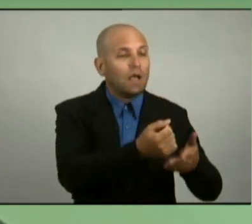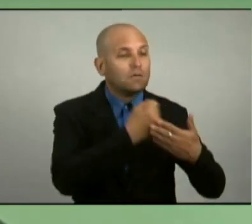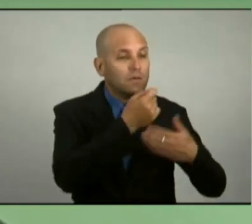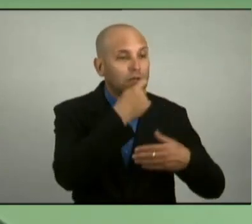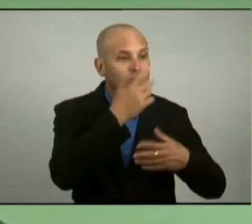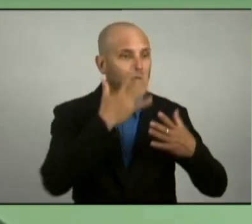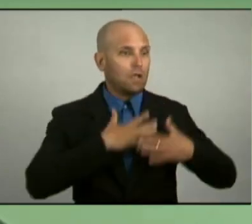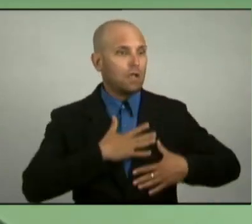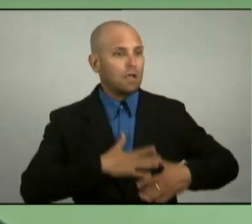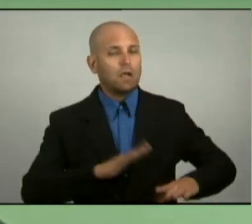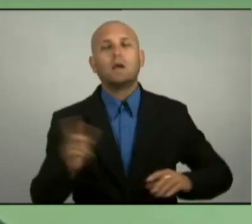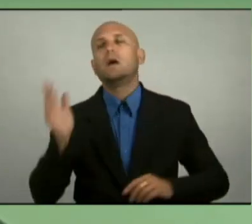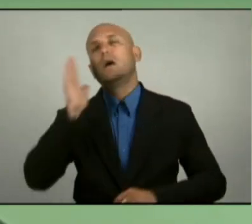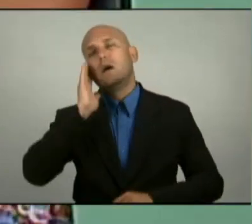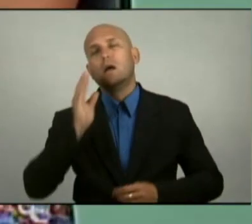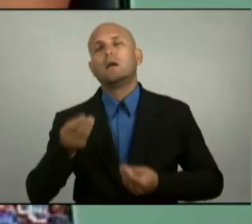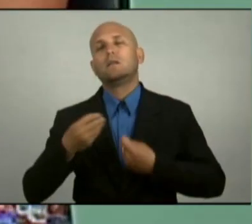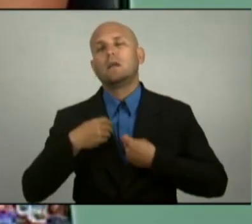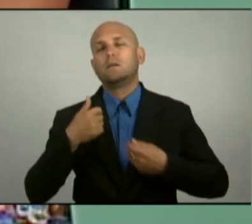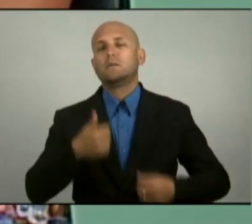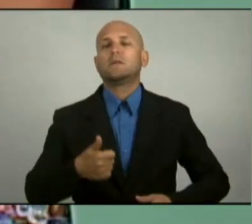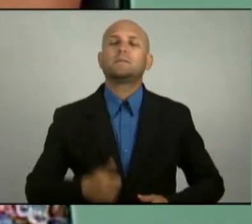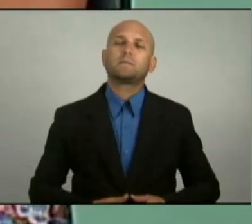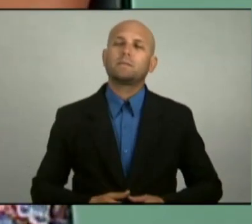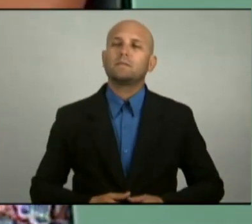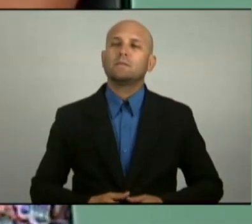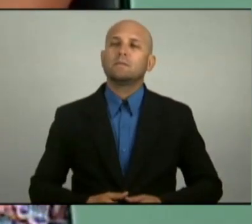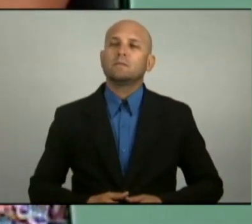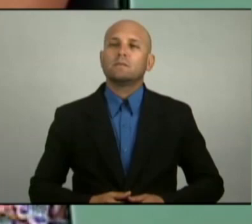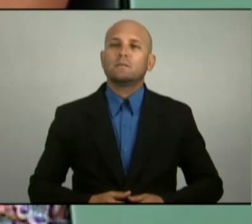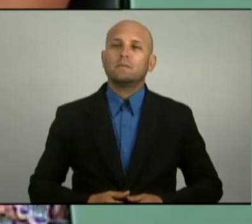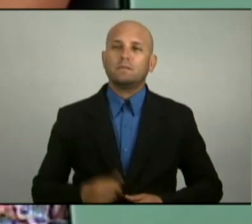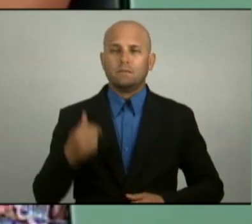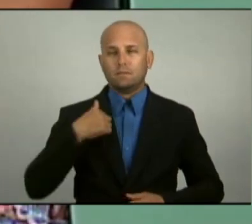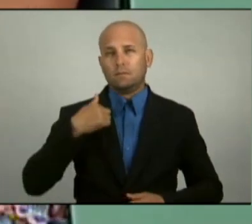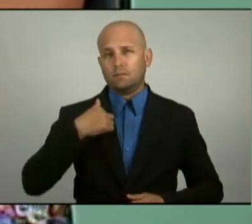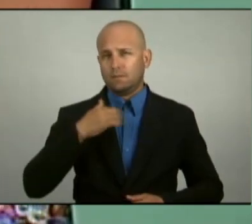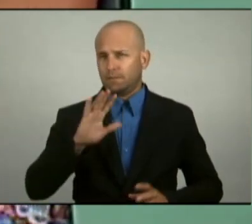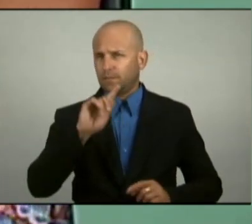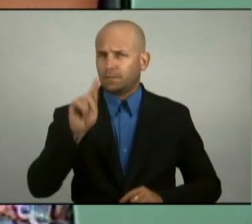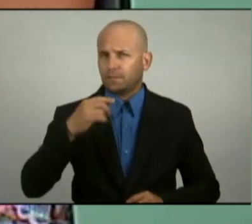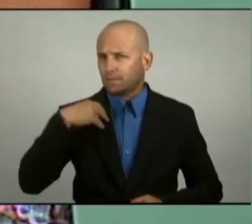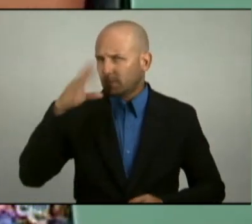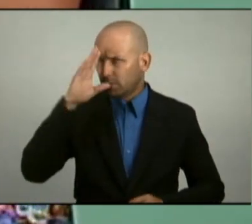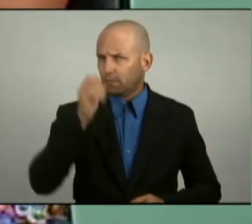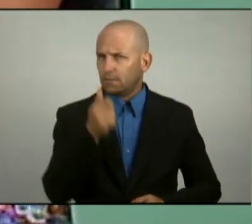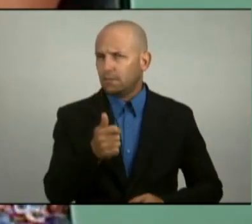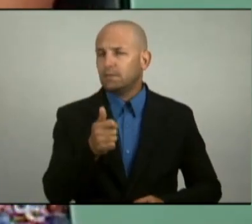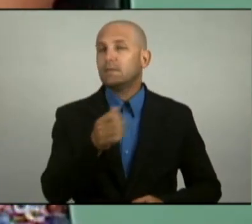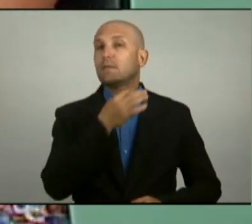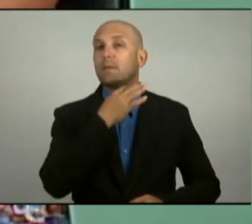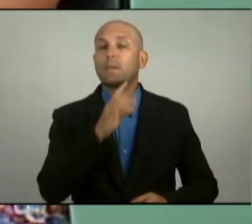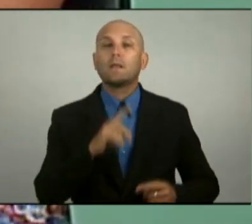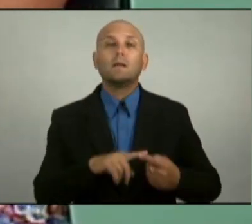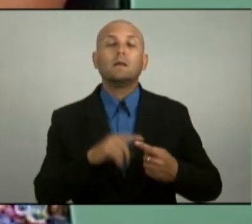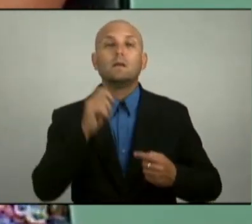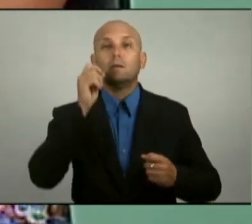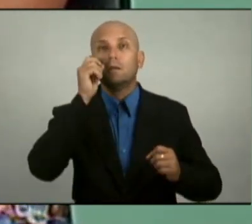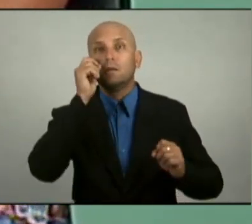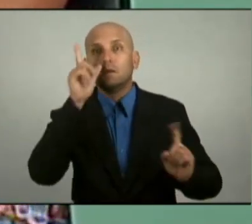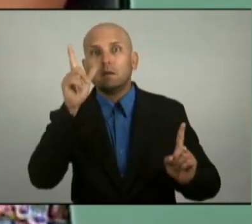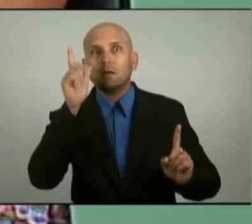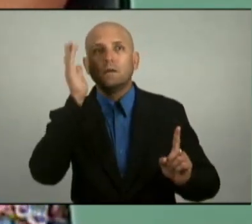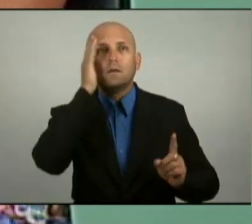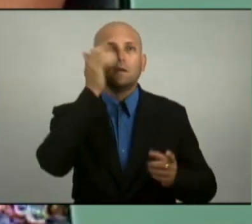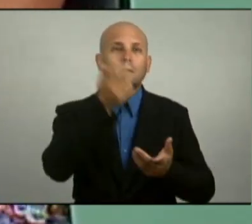venir espontáneamente usted me quiere decir o yo lo interpreto así de que siempre que tenemos insomnio está